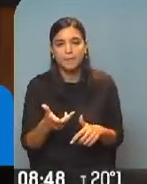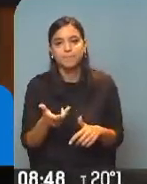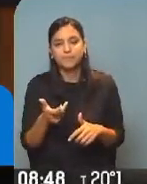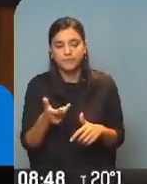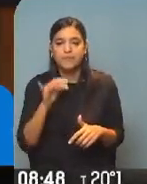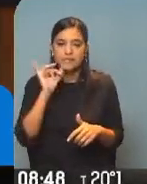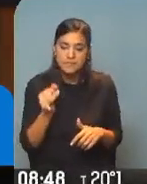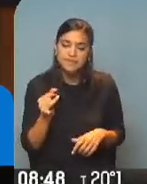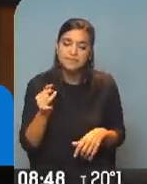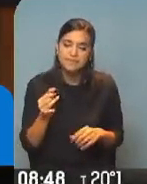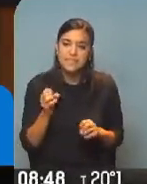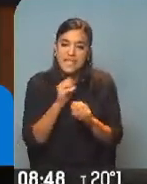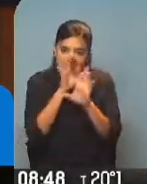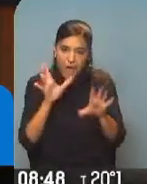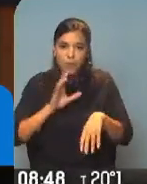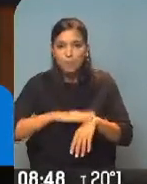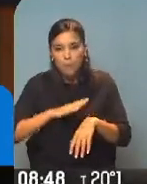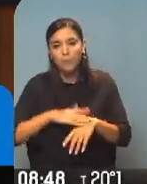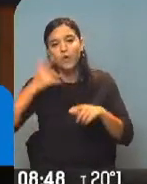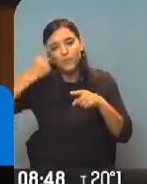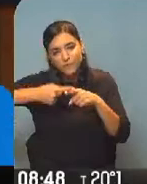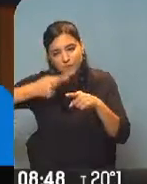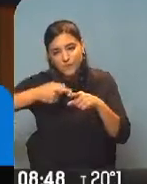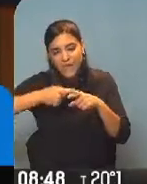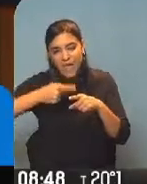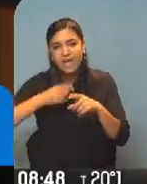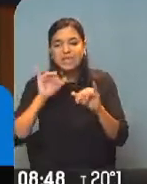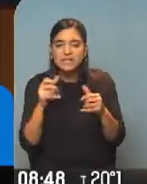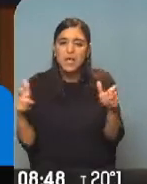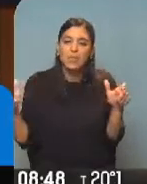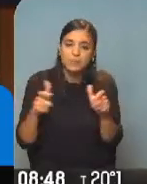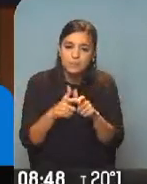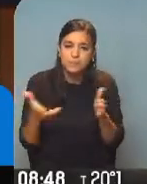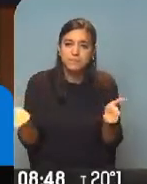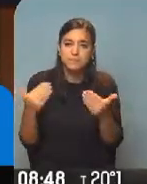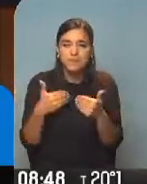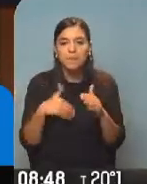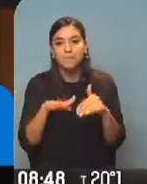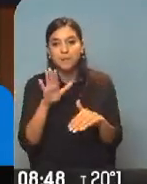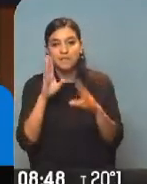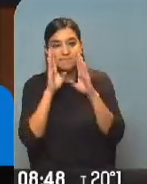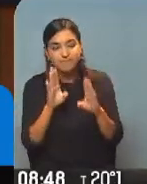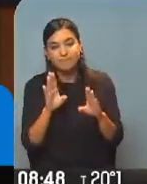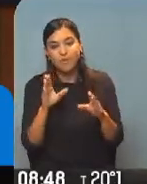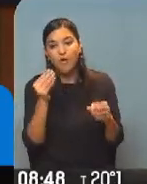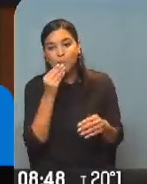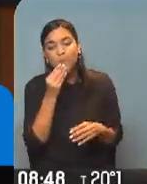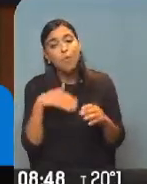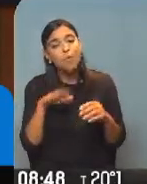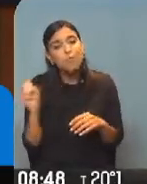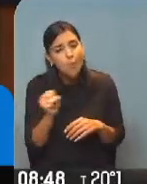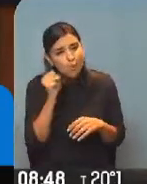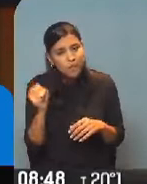que es un momento para hacer un festejo y que uno se junta hay una de los pilares es la comida pero también es muy importante